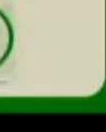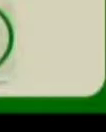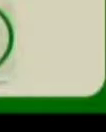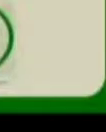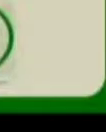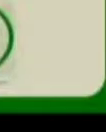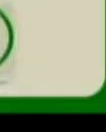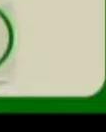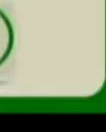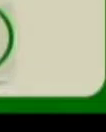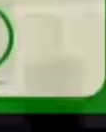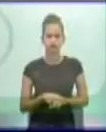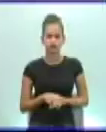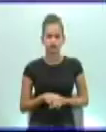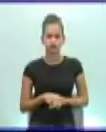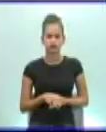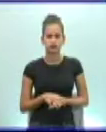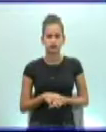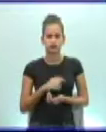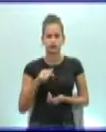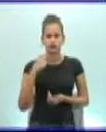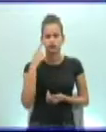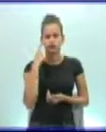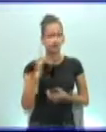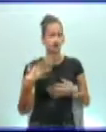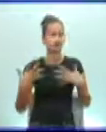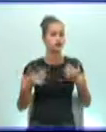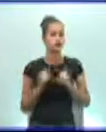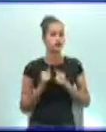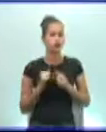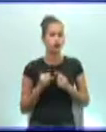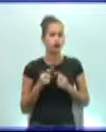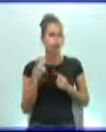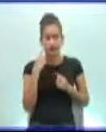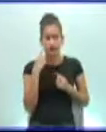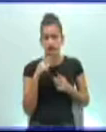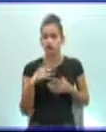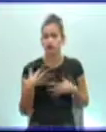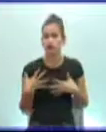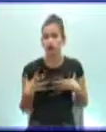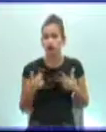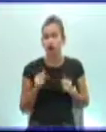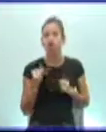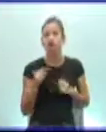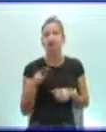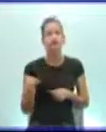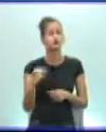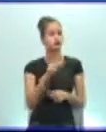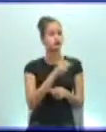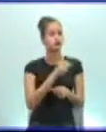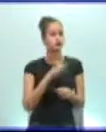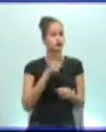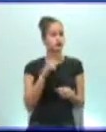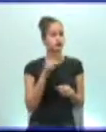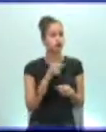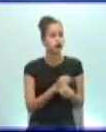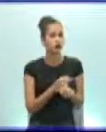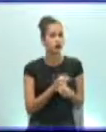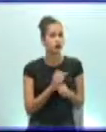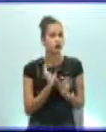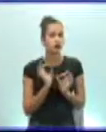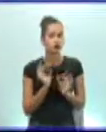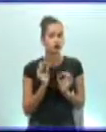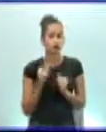Bien, ahora vamos a estar viendo un ejercicio. Les propongo ver un ejercicio donde vamos a estar aplicando esto que acabamos de recordar ahora.